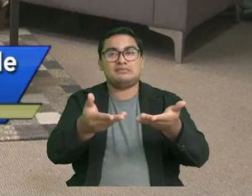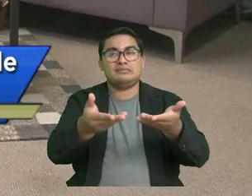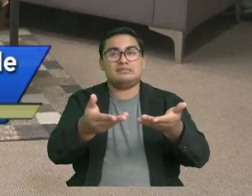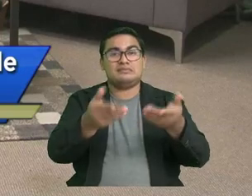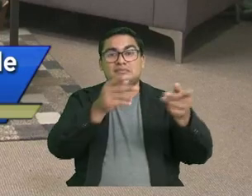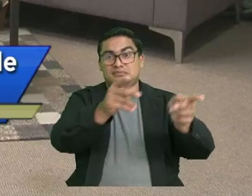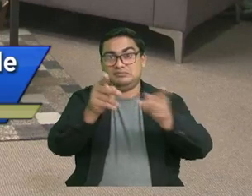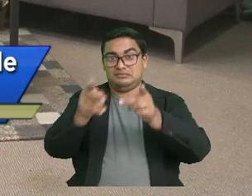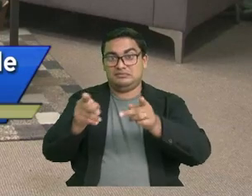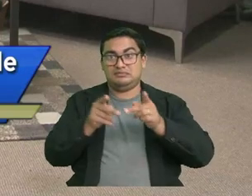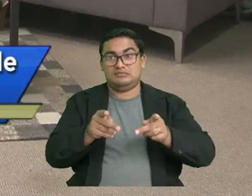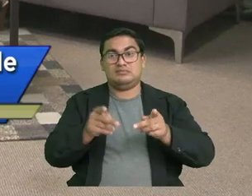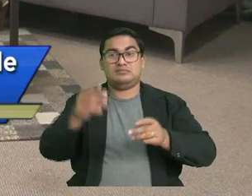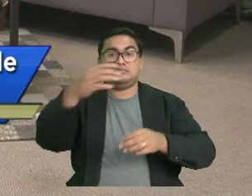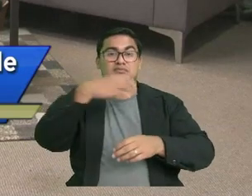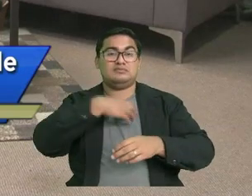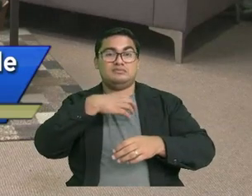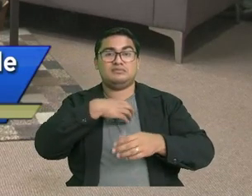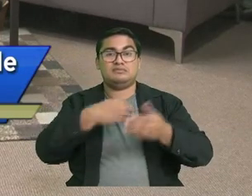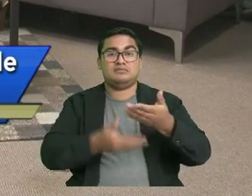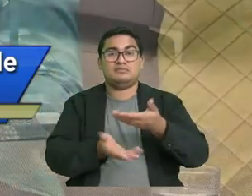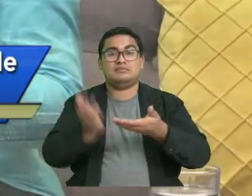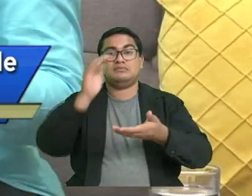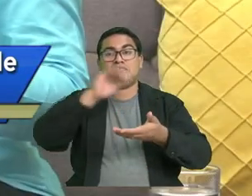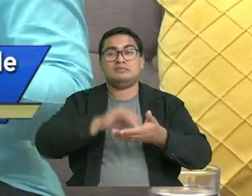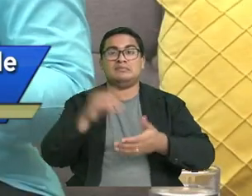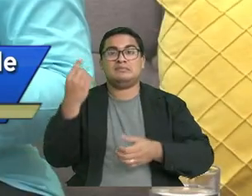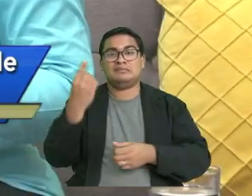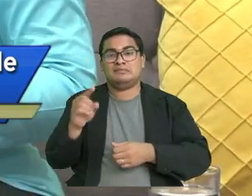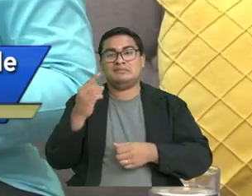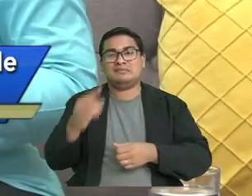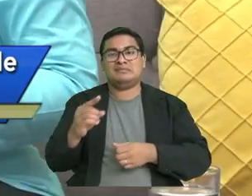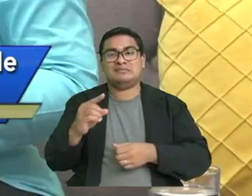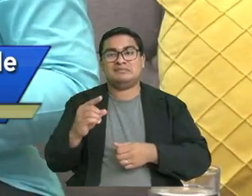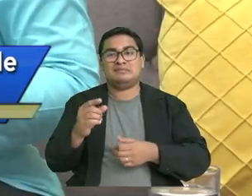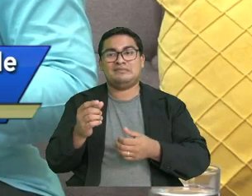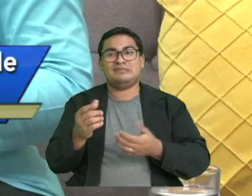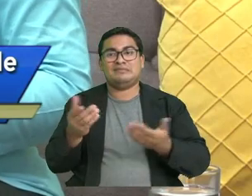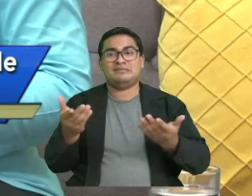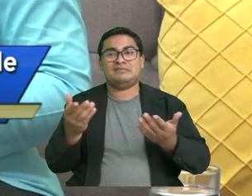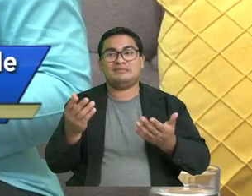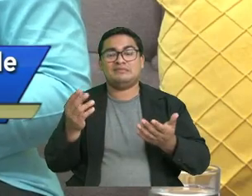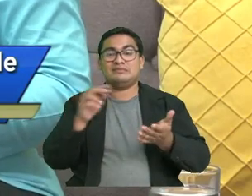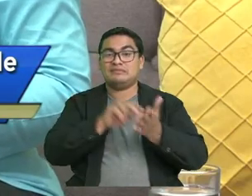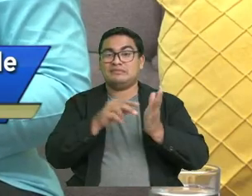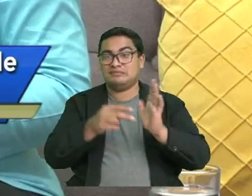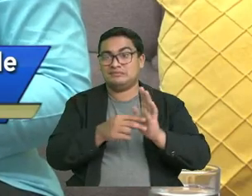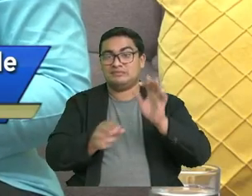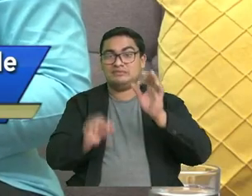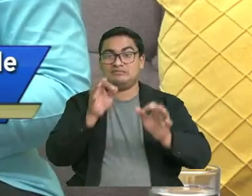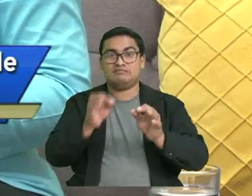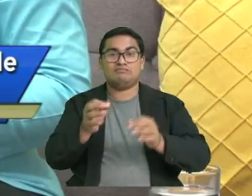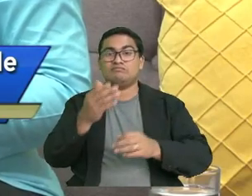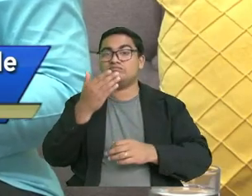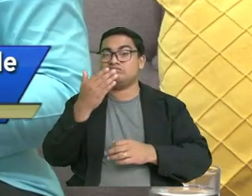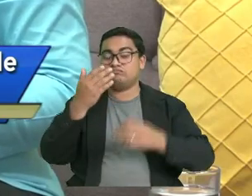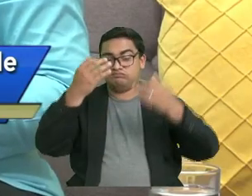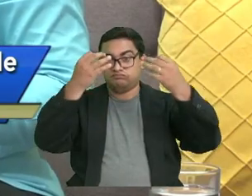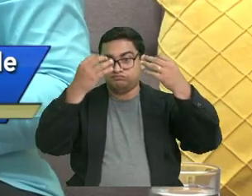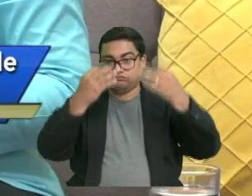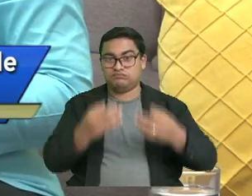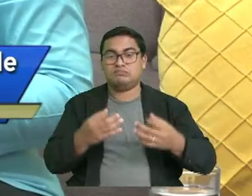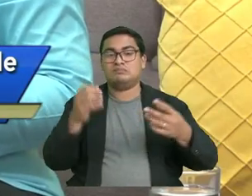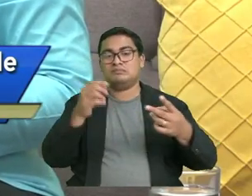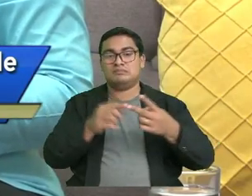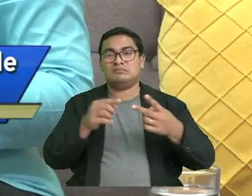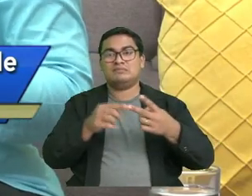la ciudadanía como una restitución de derechos, que va a generar seguridad jurídica, okay, que